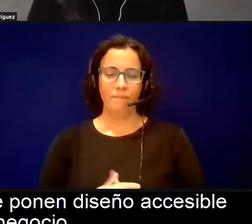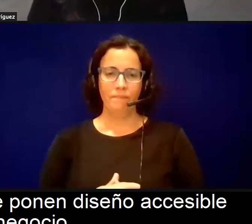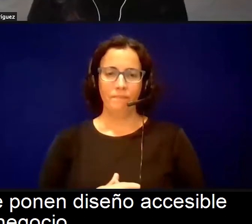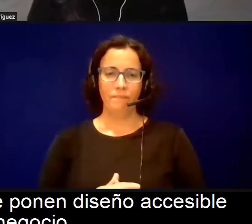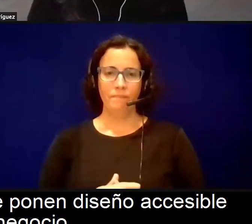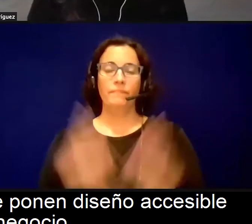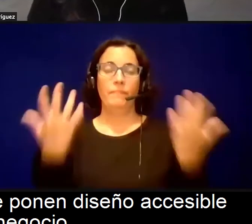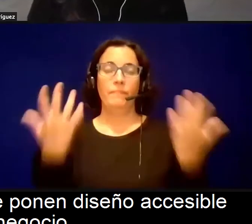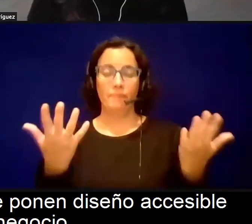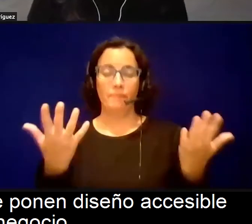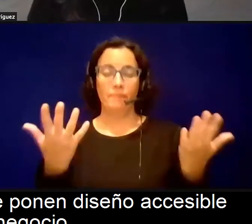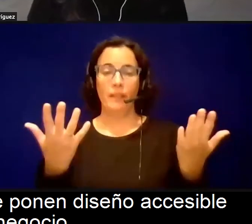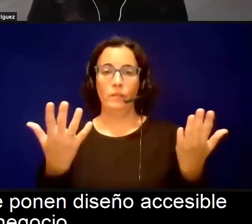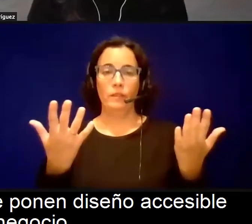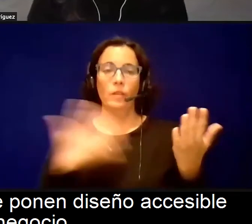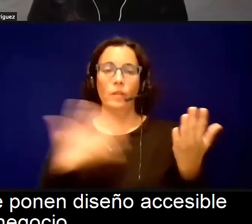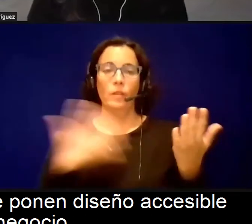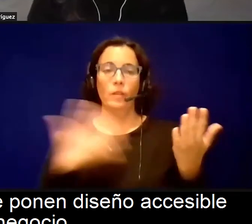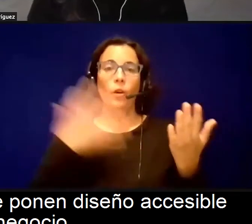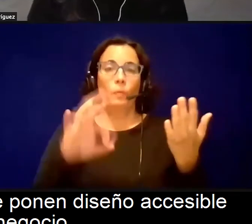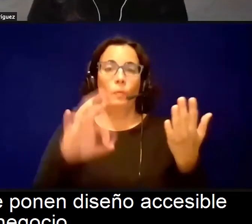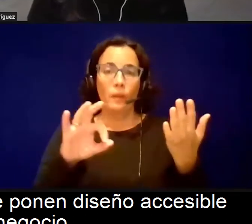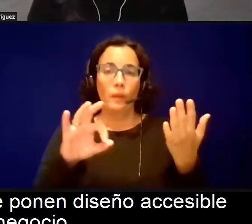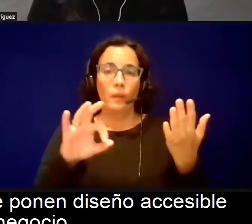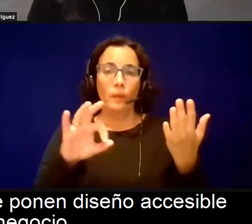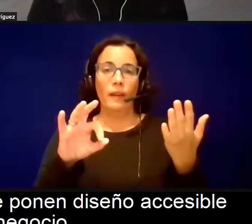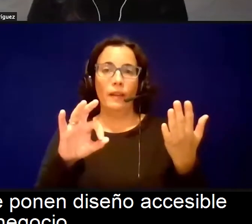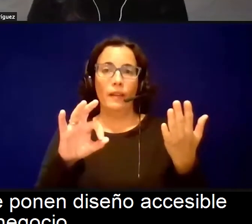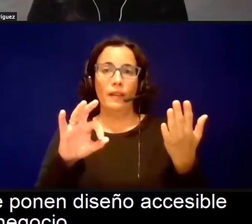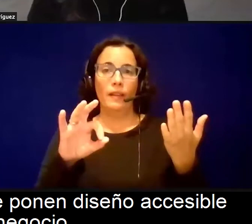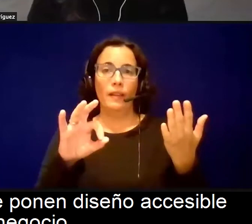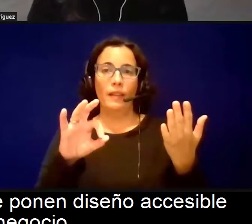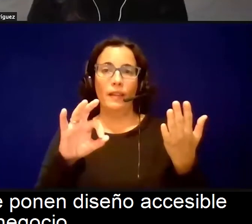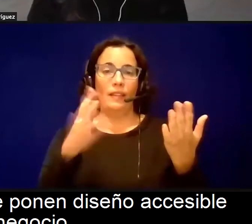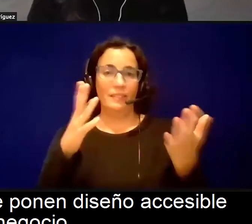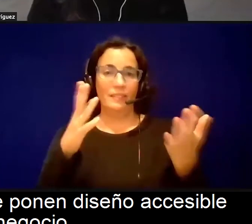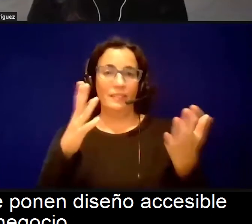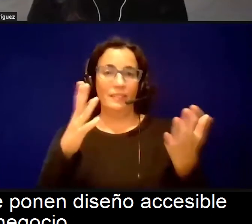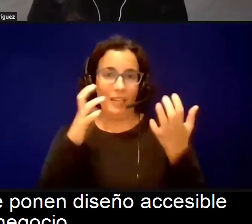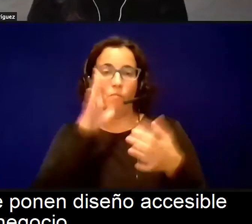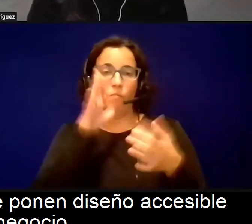Ordenar un cuarto en Airbnb es fácil. Porque esas dos empresas pusieron el diseño